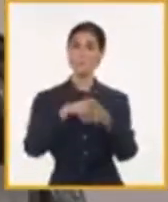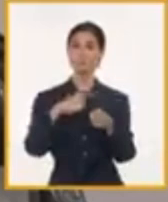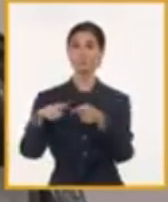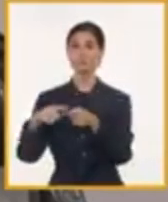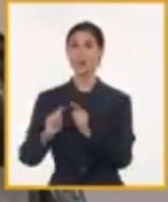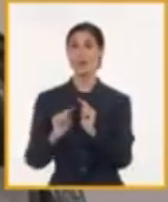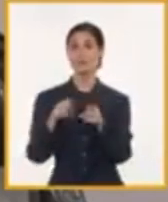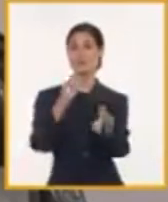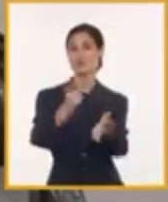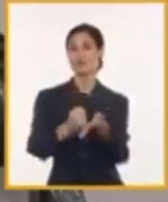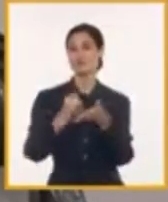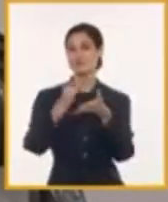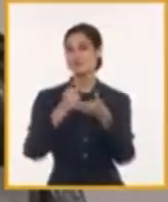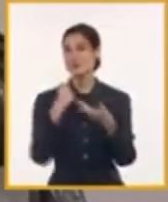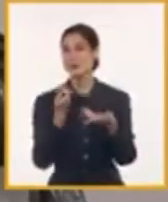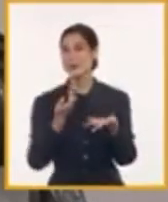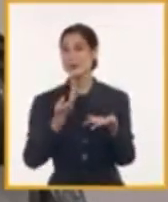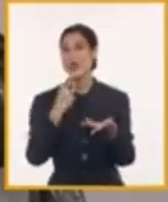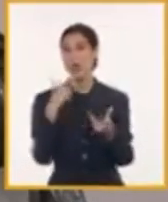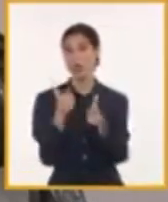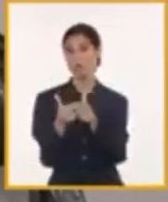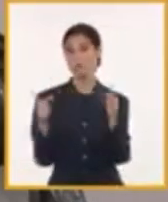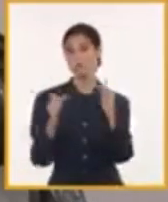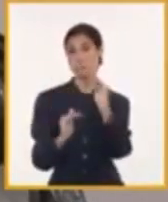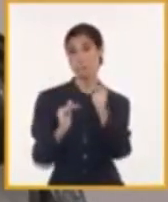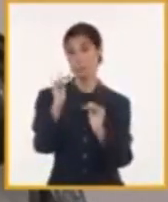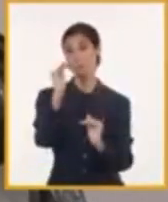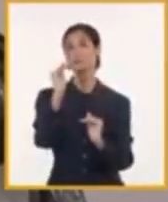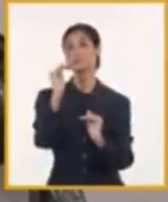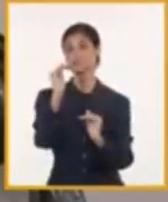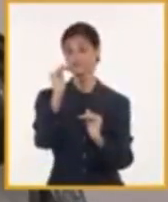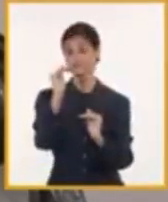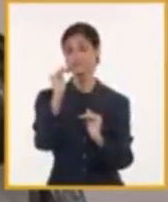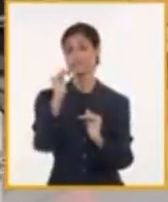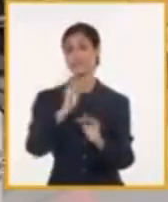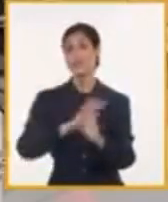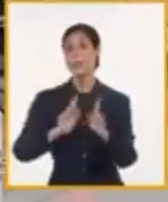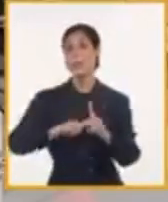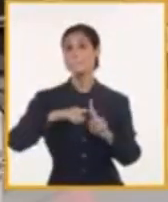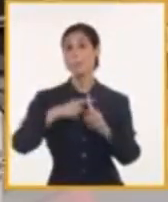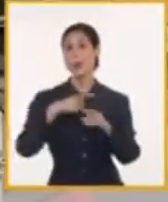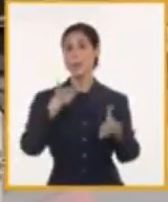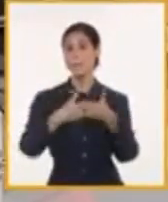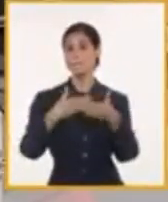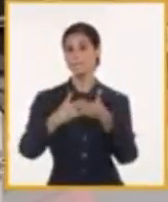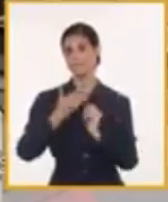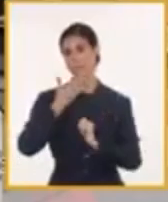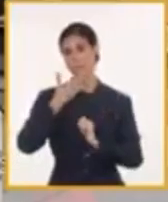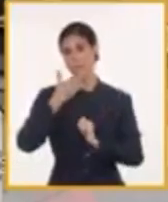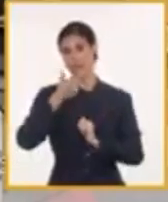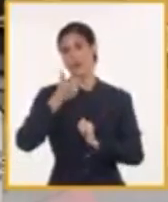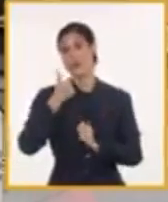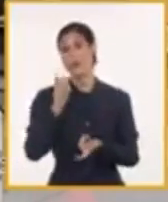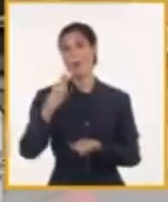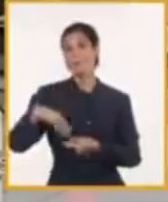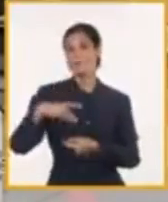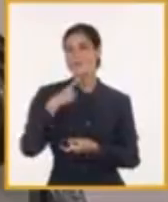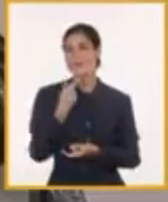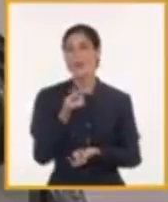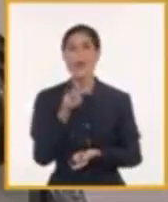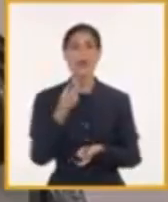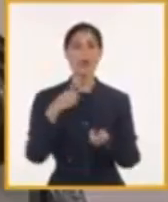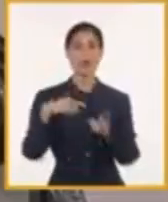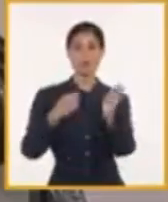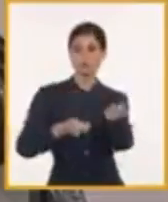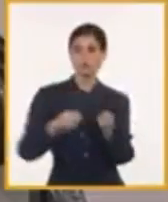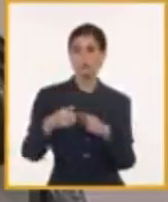producción, disminuyo los costos y mi pesquería es más eficiente. Saca más del mar. Saco más del mar, en otras palabras. Y hay